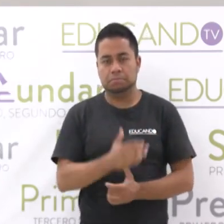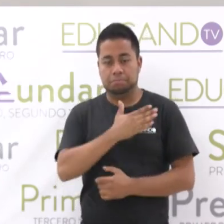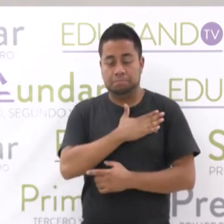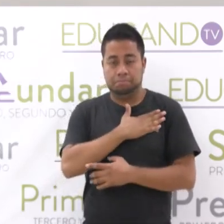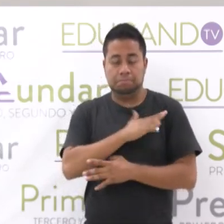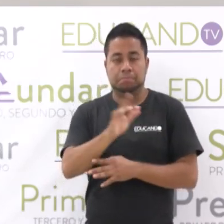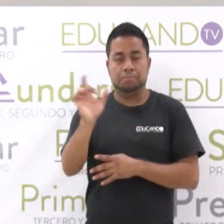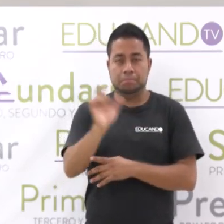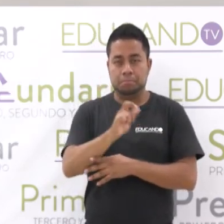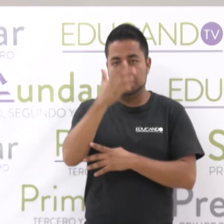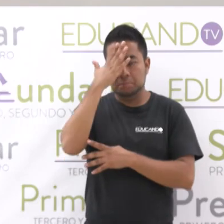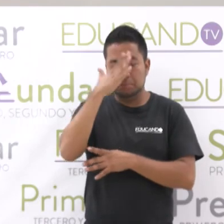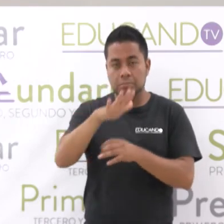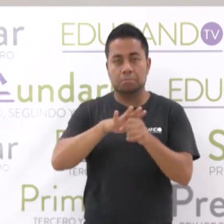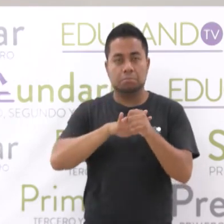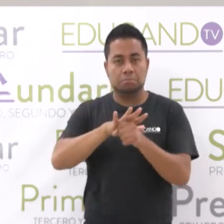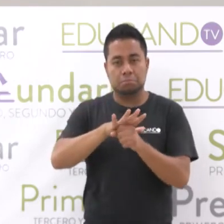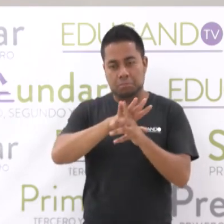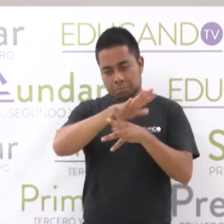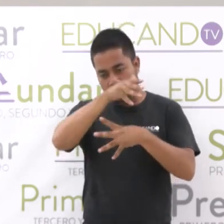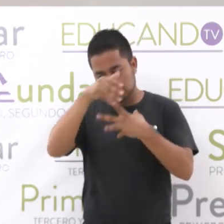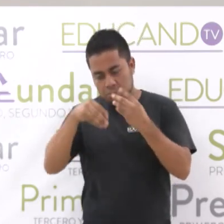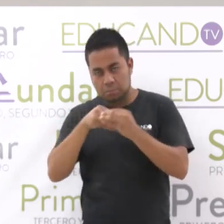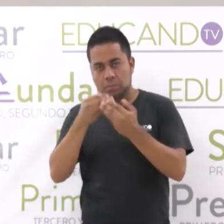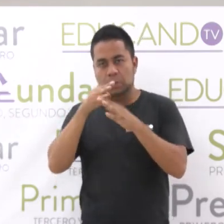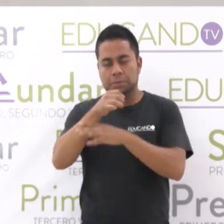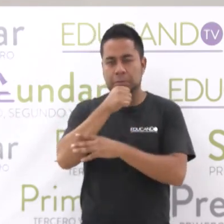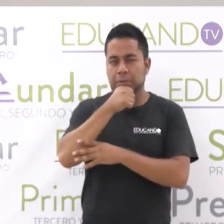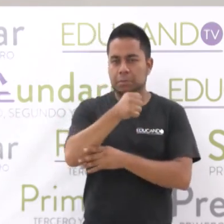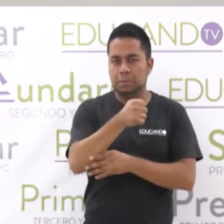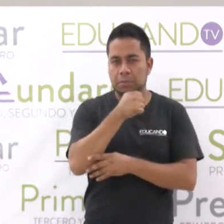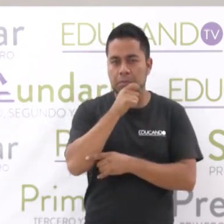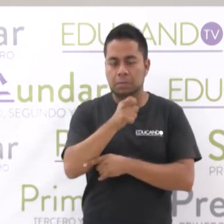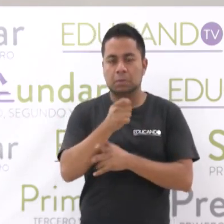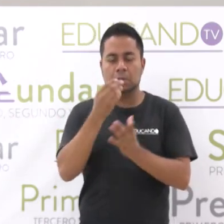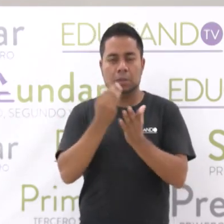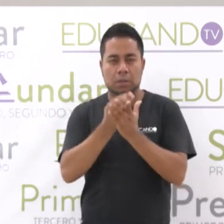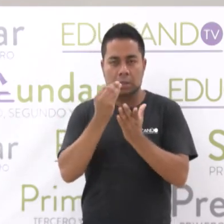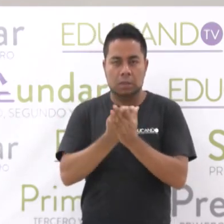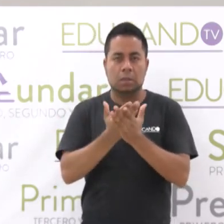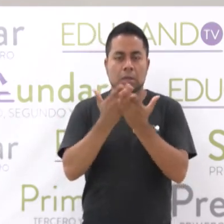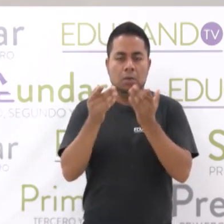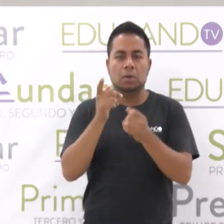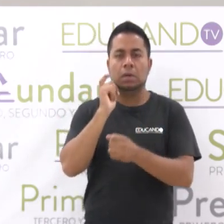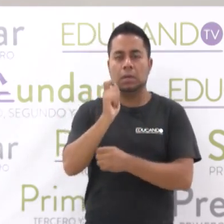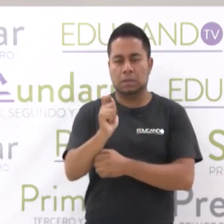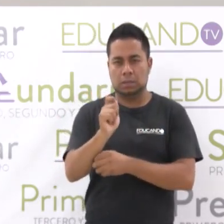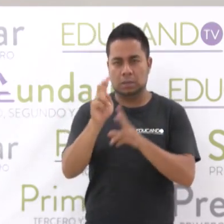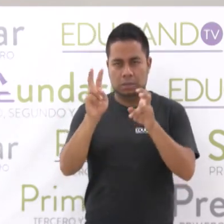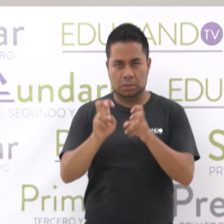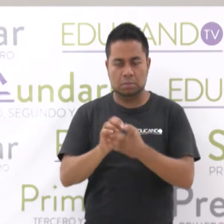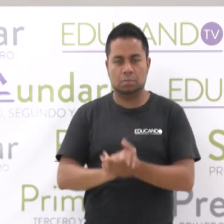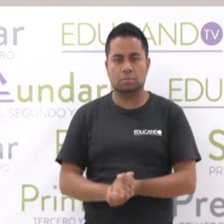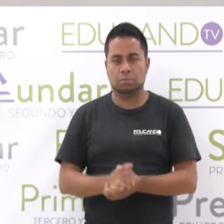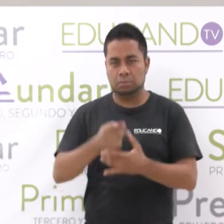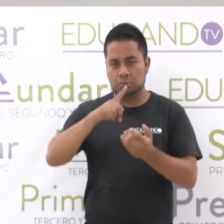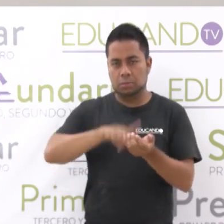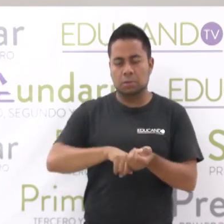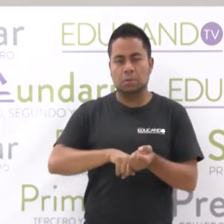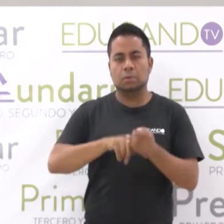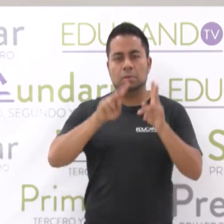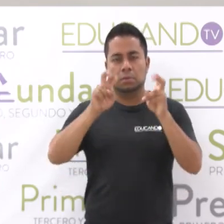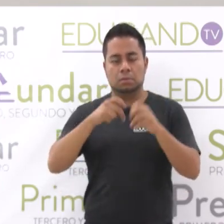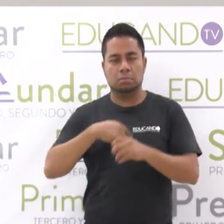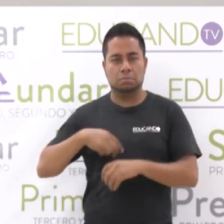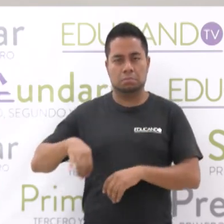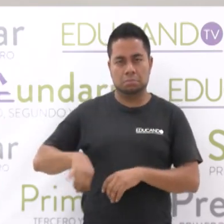que conocimos todo eso acerca del reportaje, pues en esta sesión, ¿qué fue lo que vimos? En esta sesión entonces me